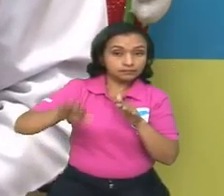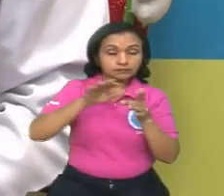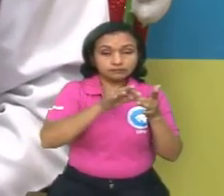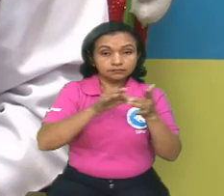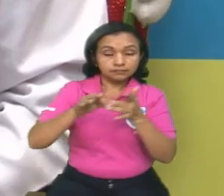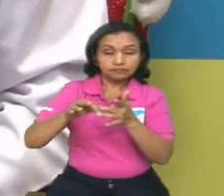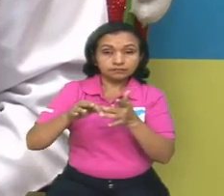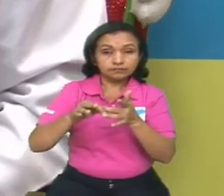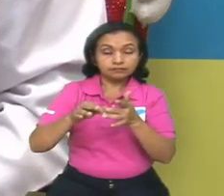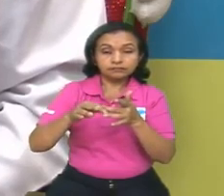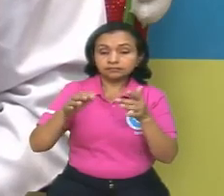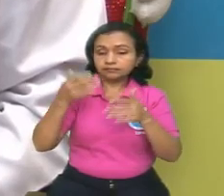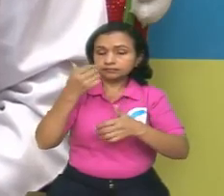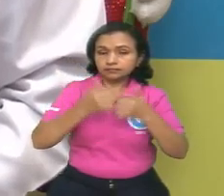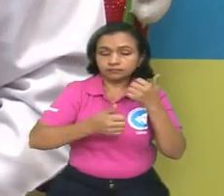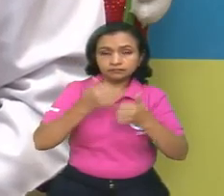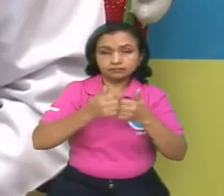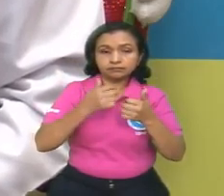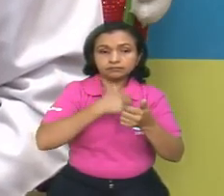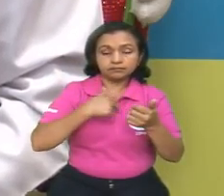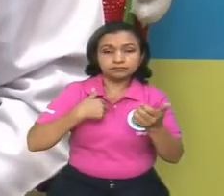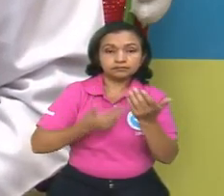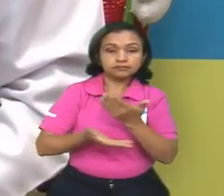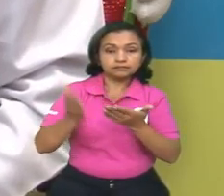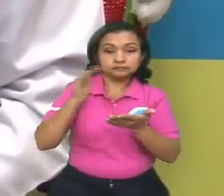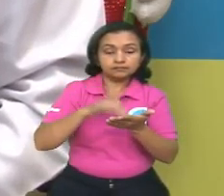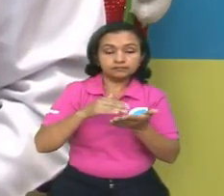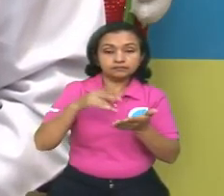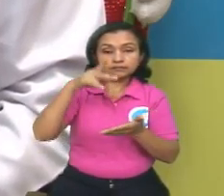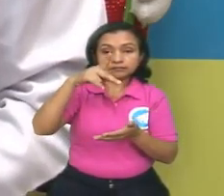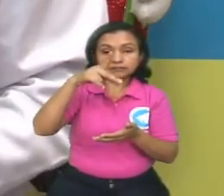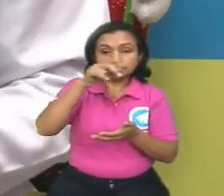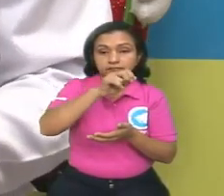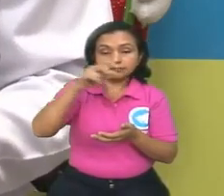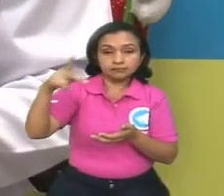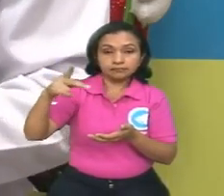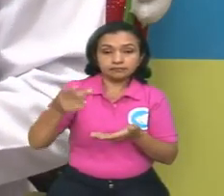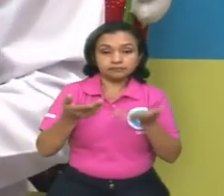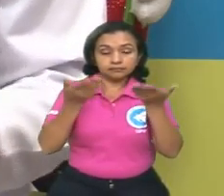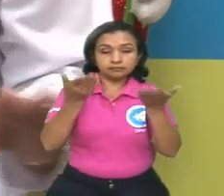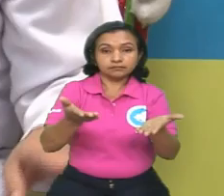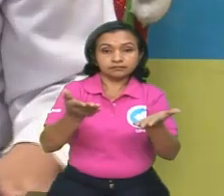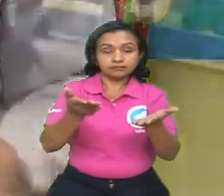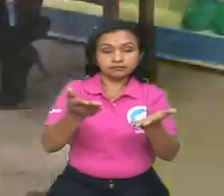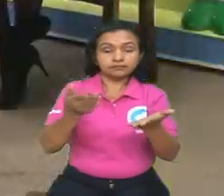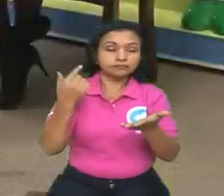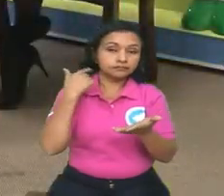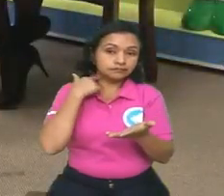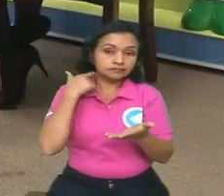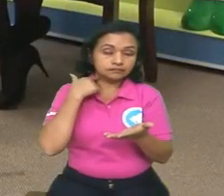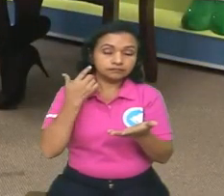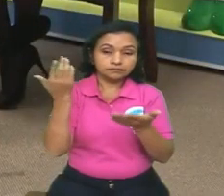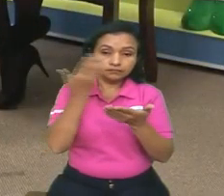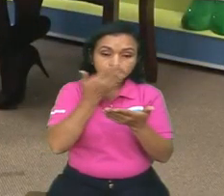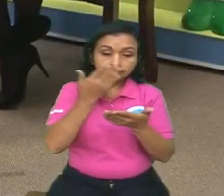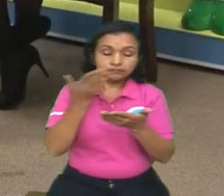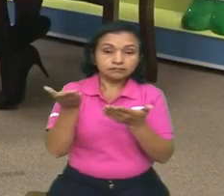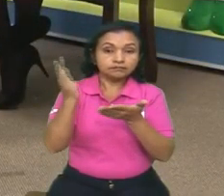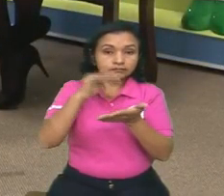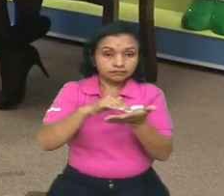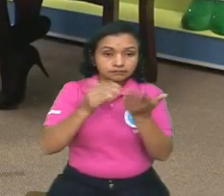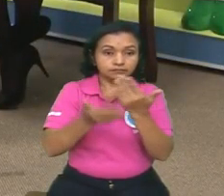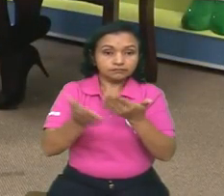la realizamos sin ningún problema. Y se entrega a su Papanicolaou y se realiza rigurosamente el estudio y se